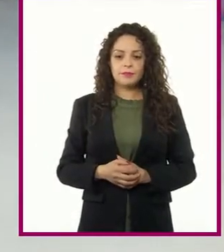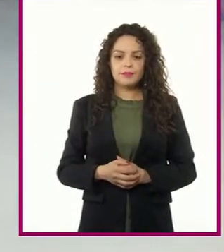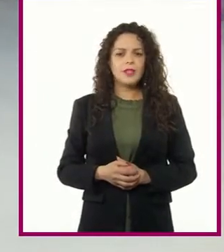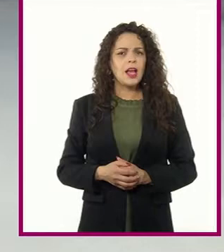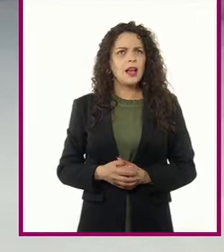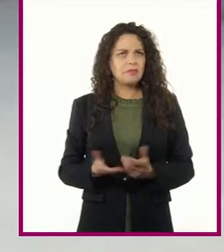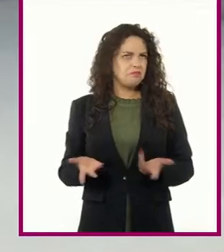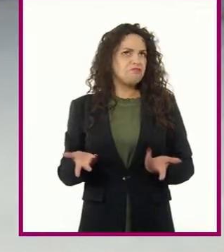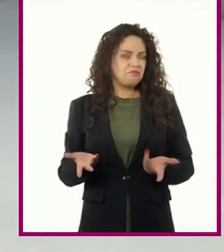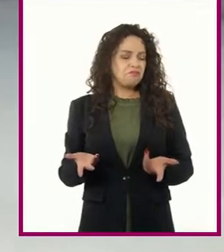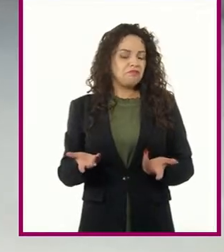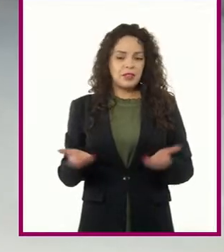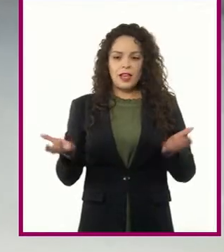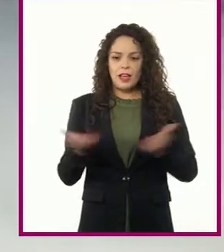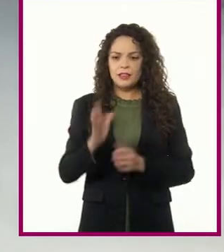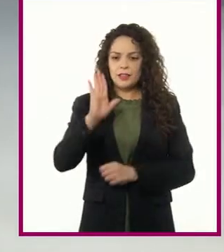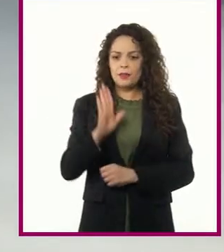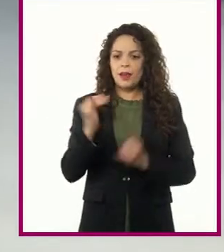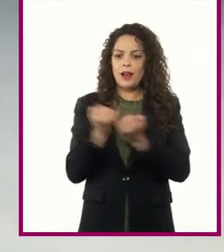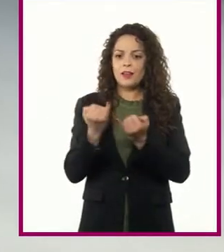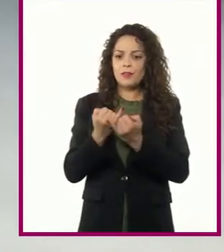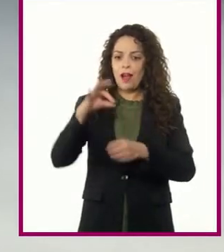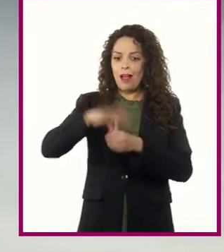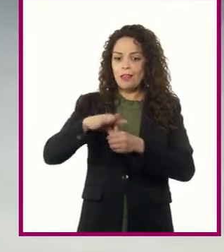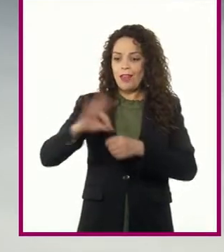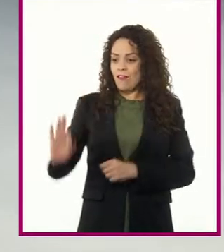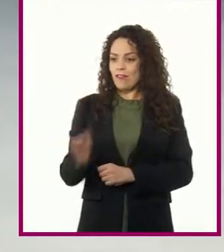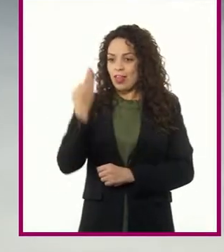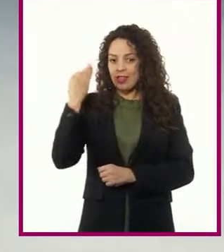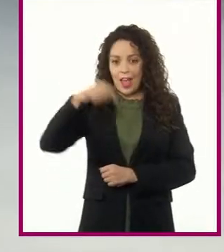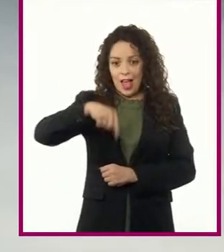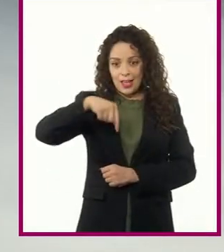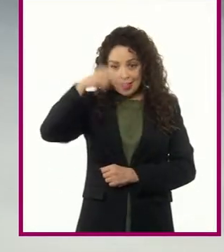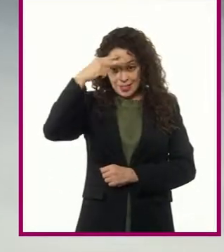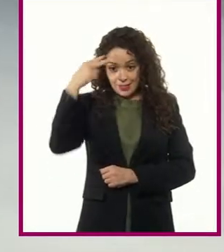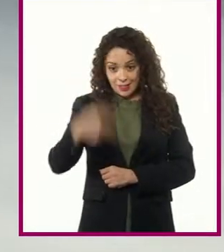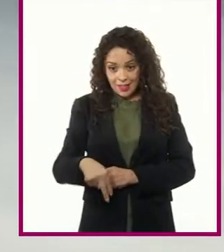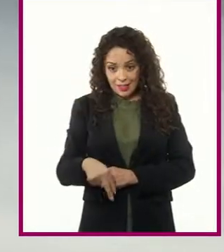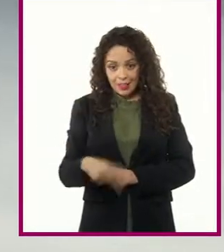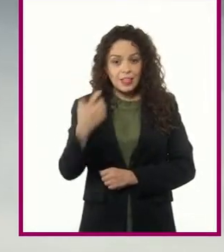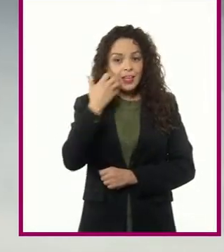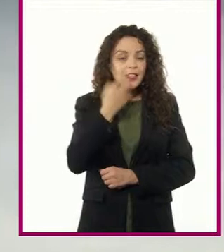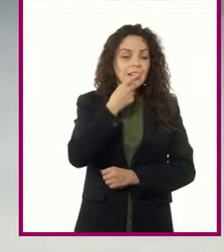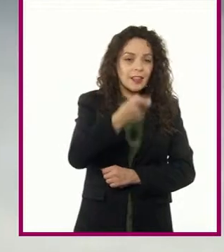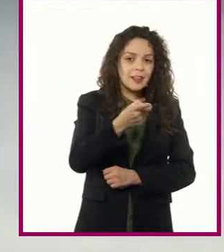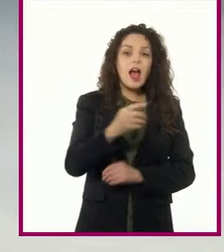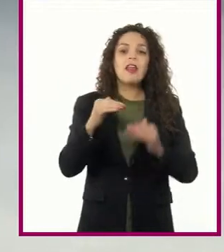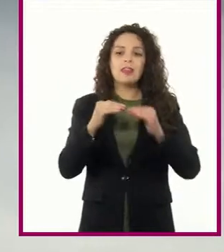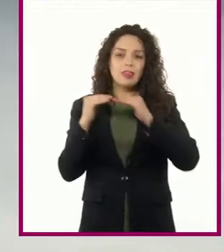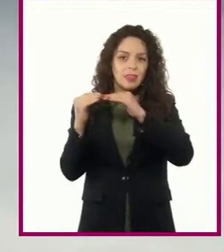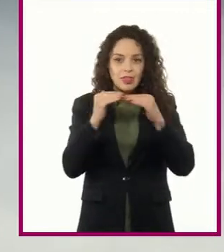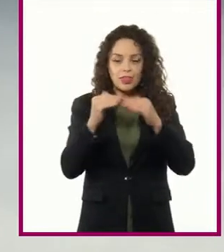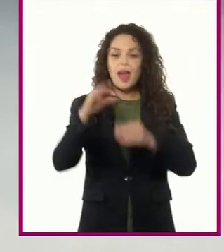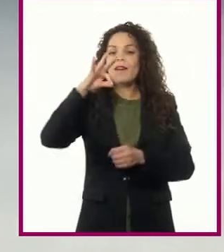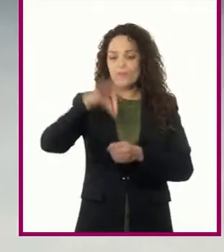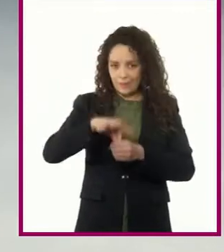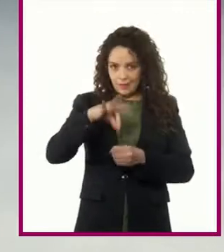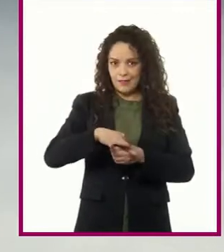Entonces, hacían como en las elecciones federales en nuestro país. Es decir, una elección democrática. Pero